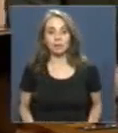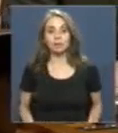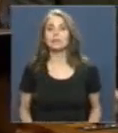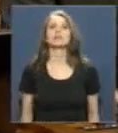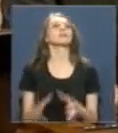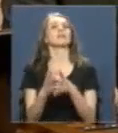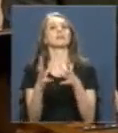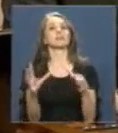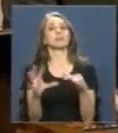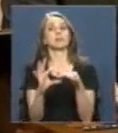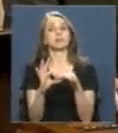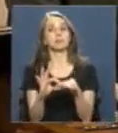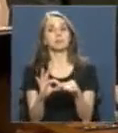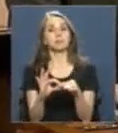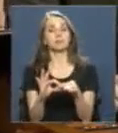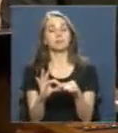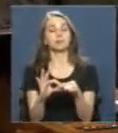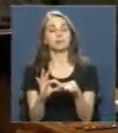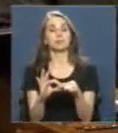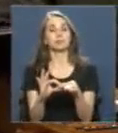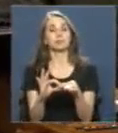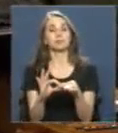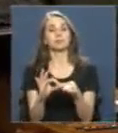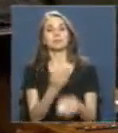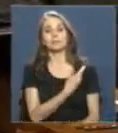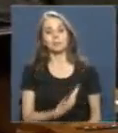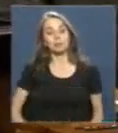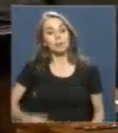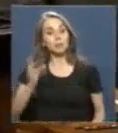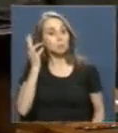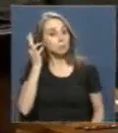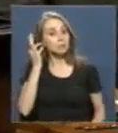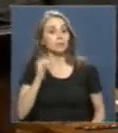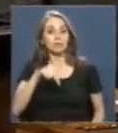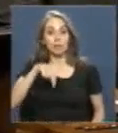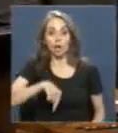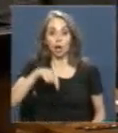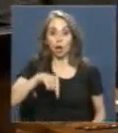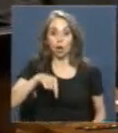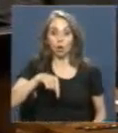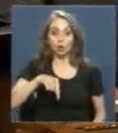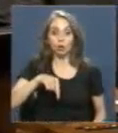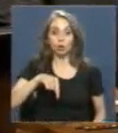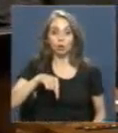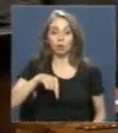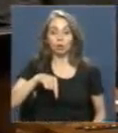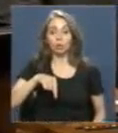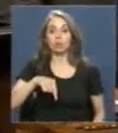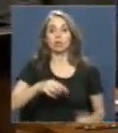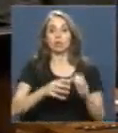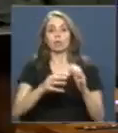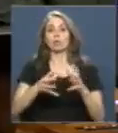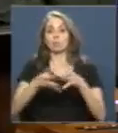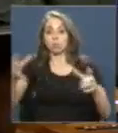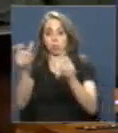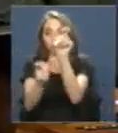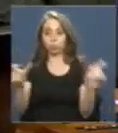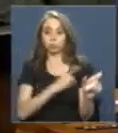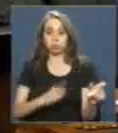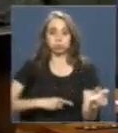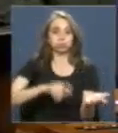Muchas gracias, Presidenta. Efectivamente, hoy día, por un amplio acuerdo, por un